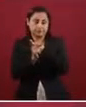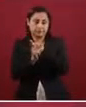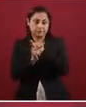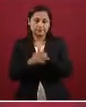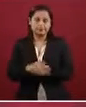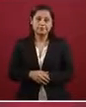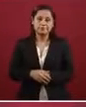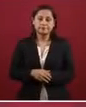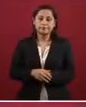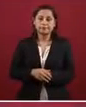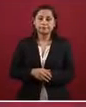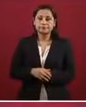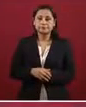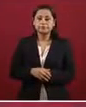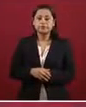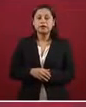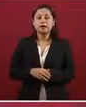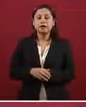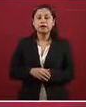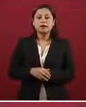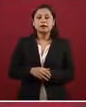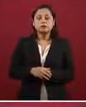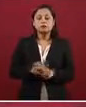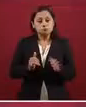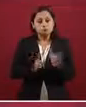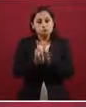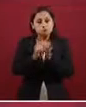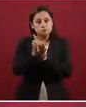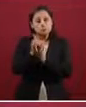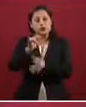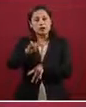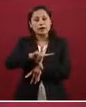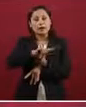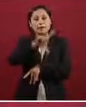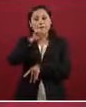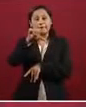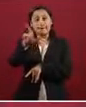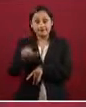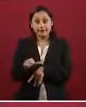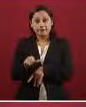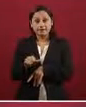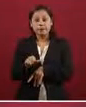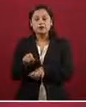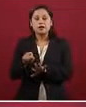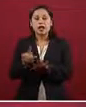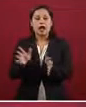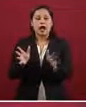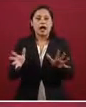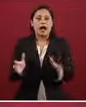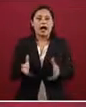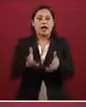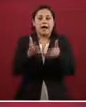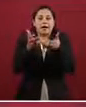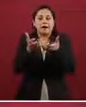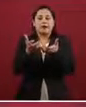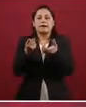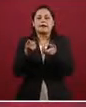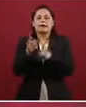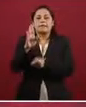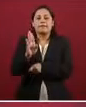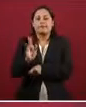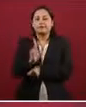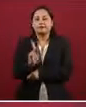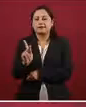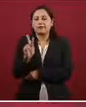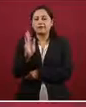Luego hubo un rescate que fue como el primer FOBAPROA, que lo hizo Limantur,